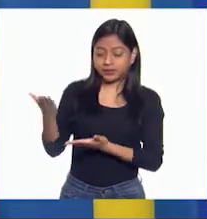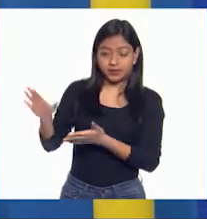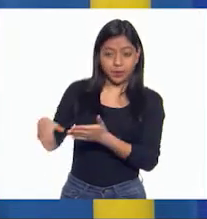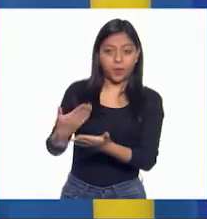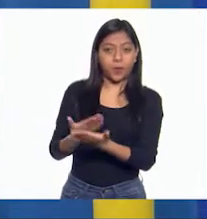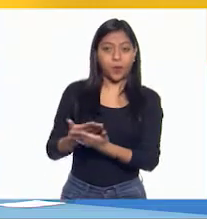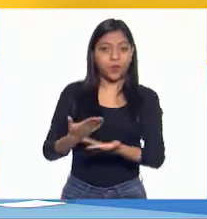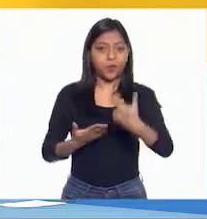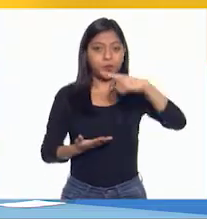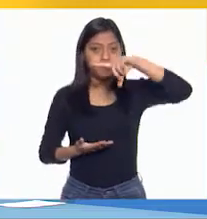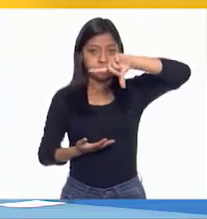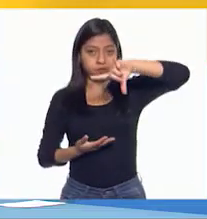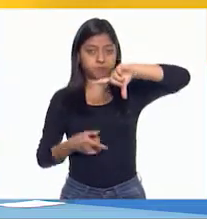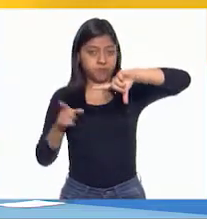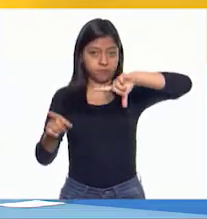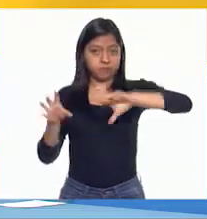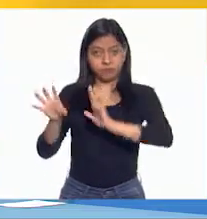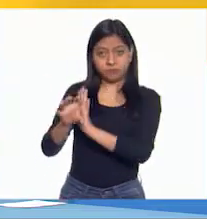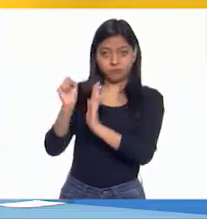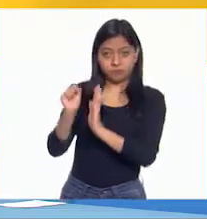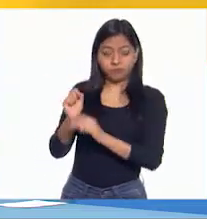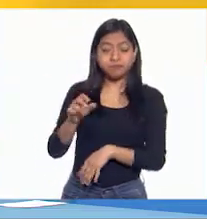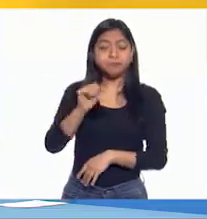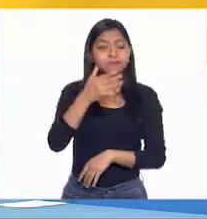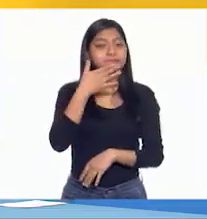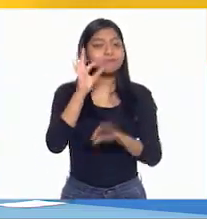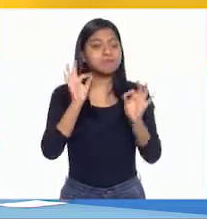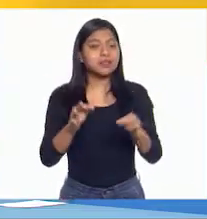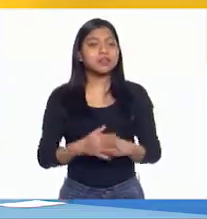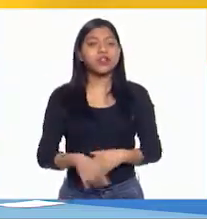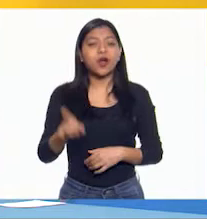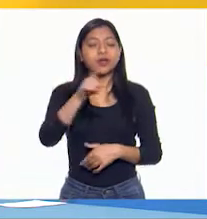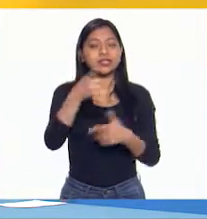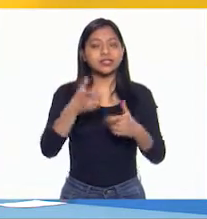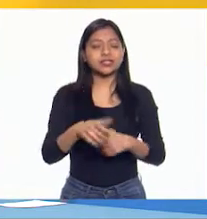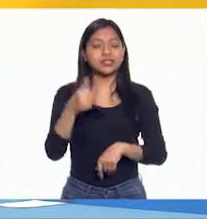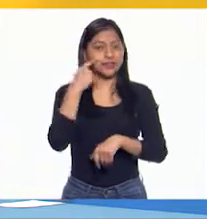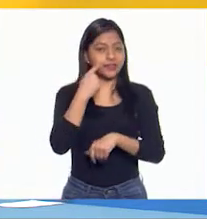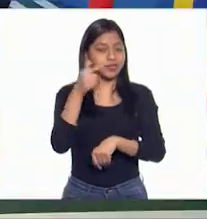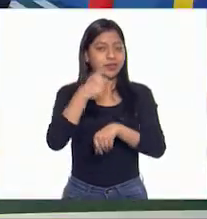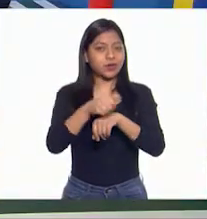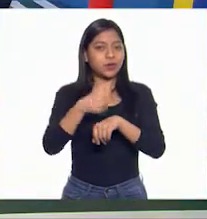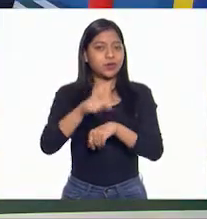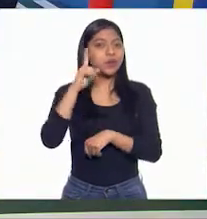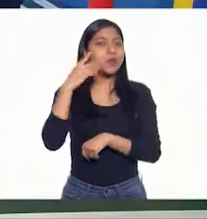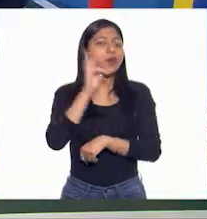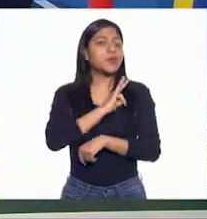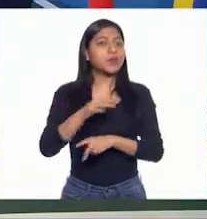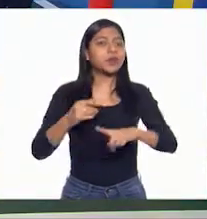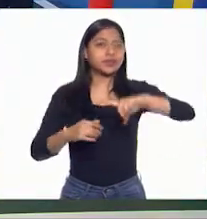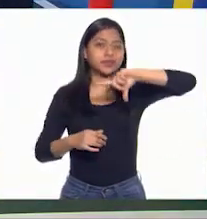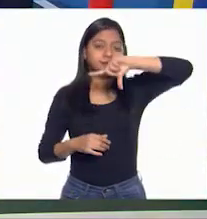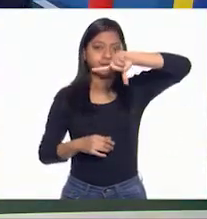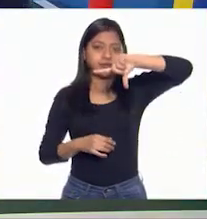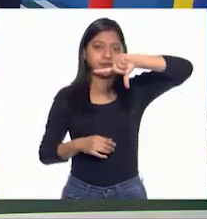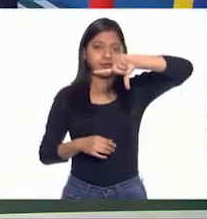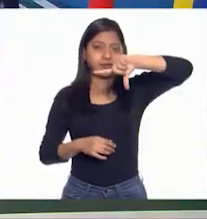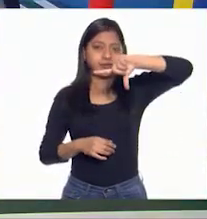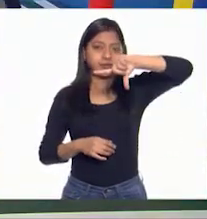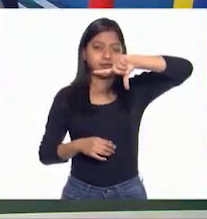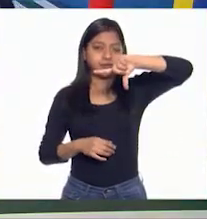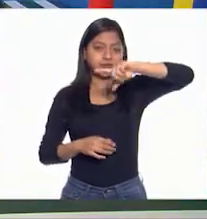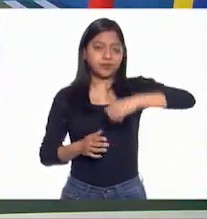Alejandra? Por supuesto, vamos a empezar. Vamos a acomodar los números para hacer la división con el